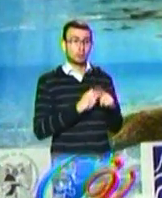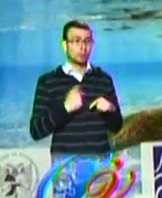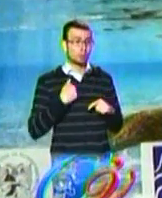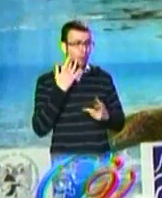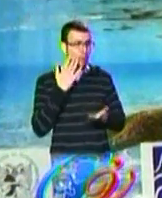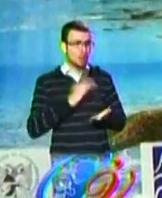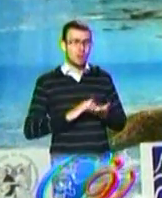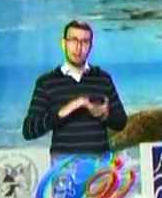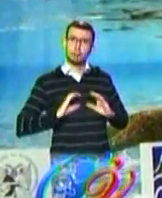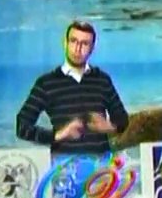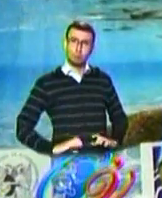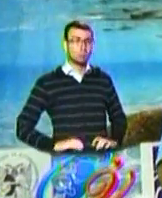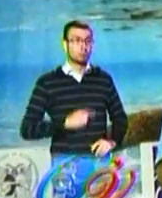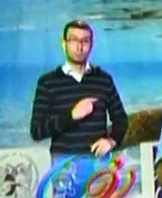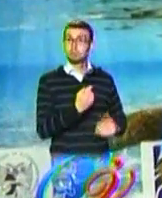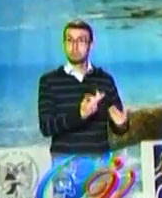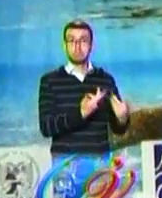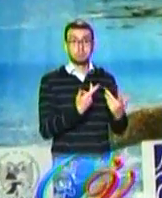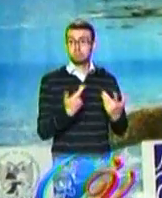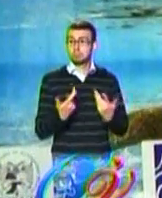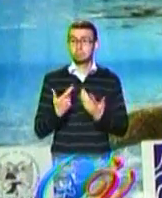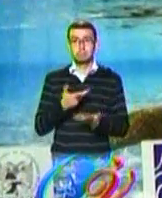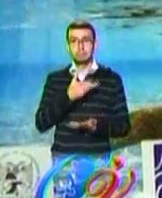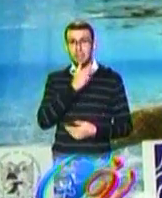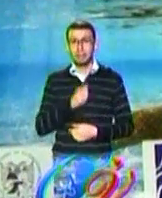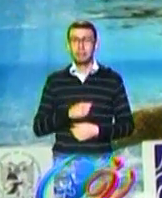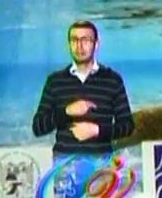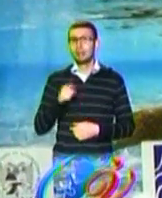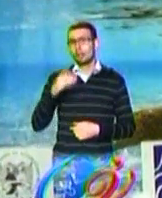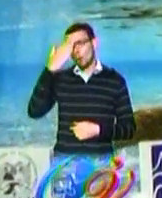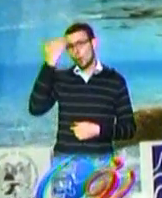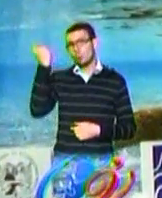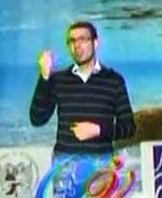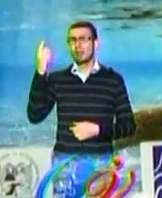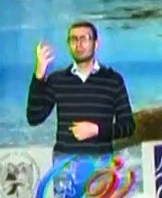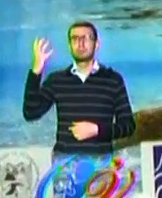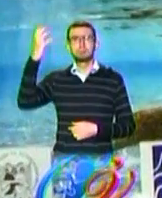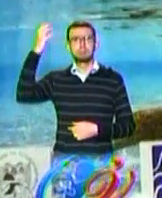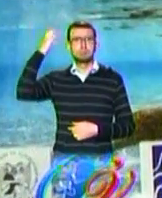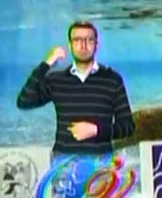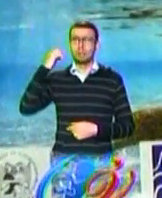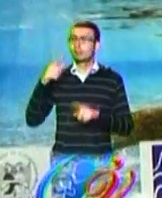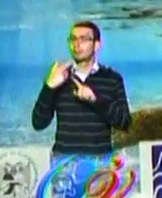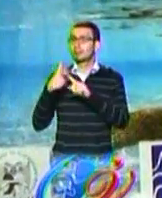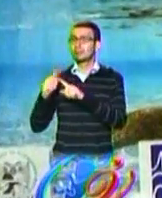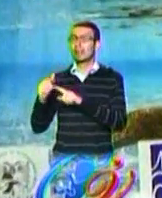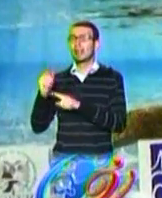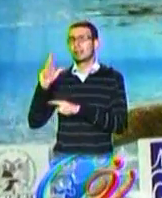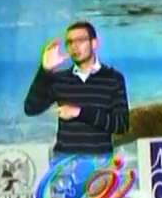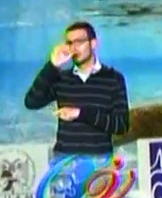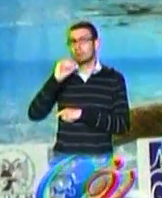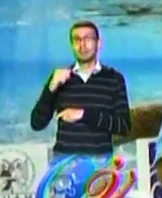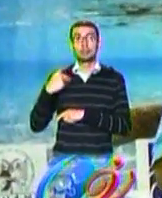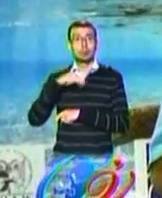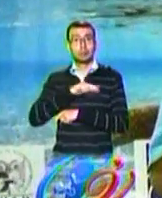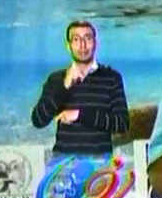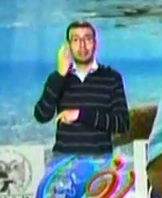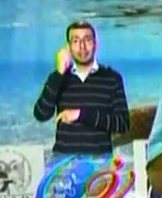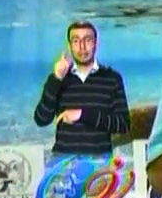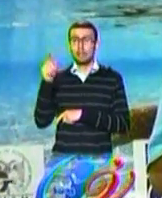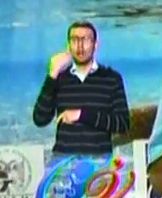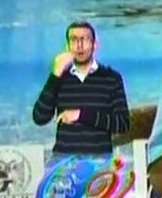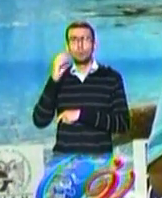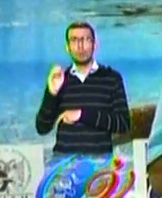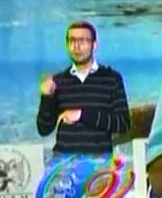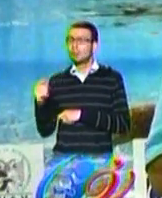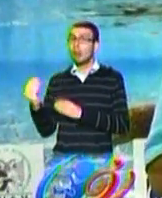desintoxicación. Y se nos olvidaron muchos conceptos ancestrales para entender por qué muchos abuelos decían: